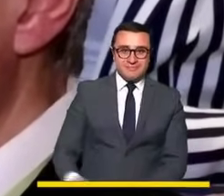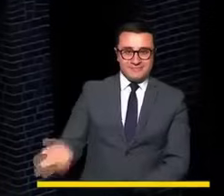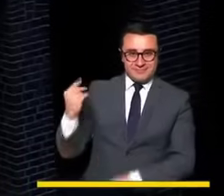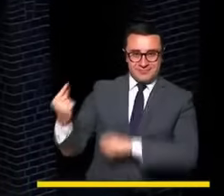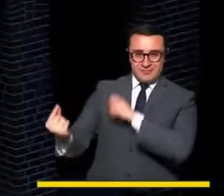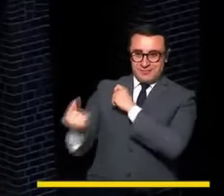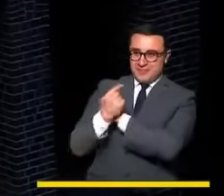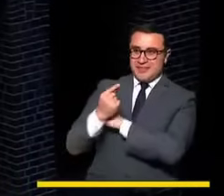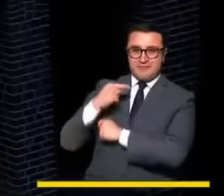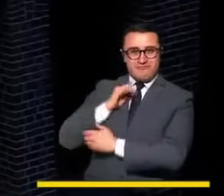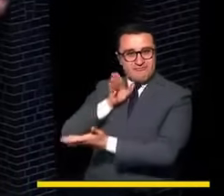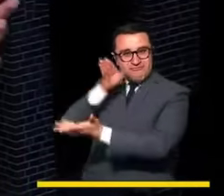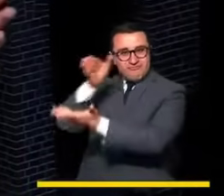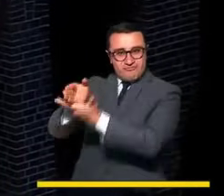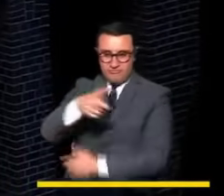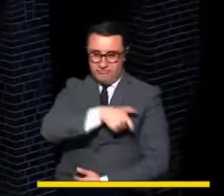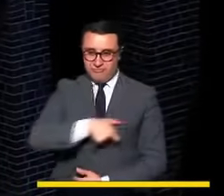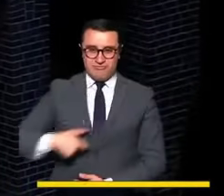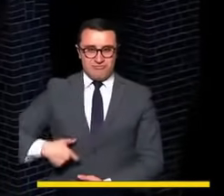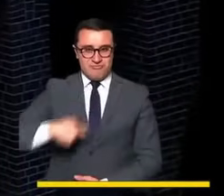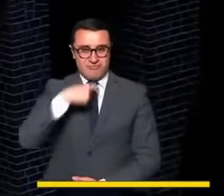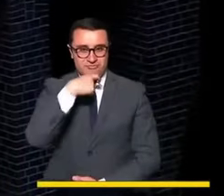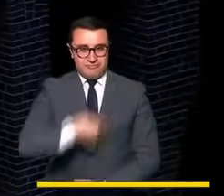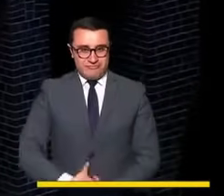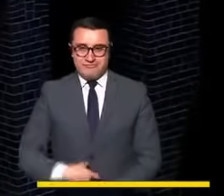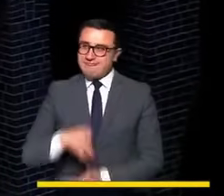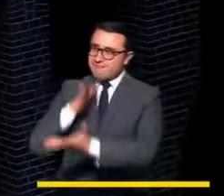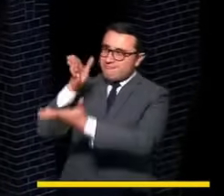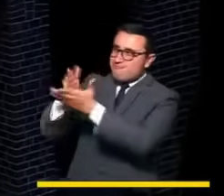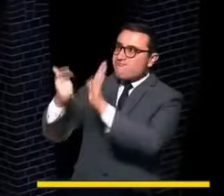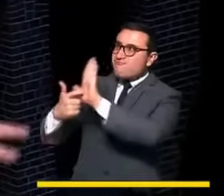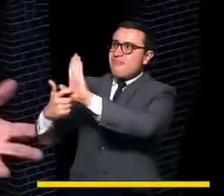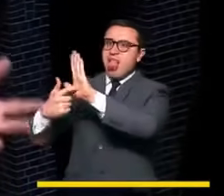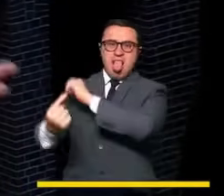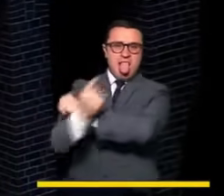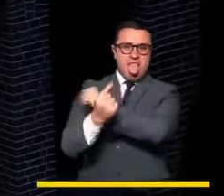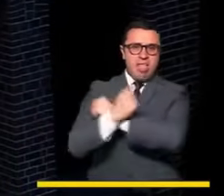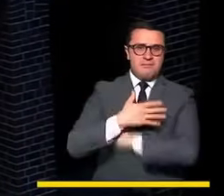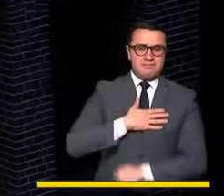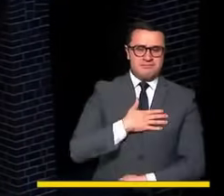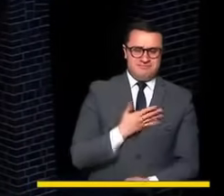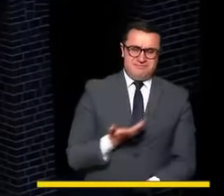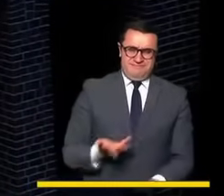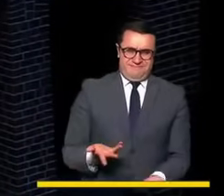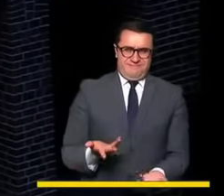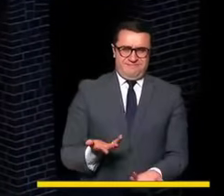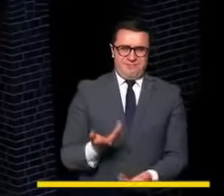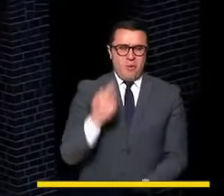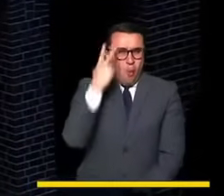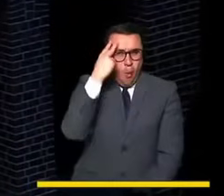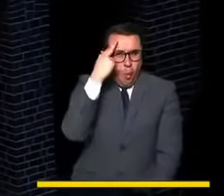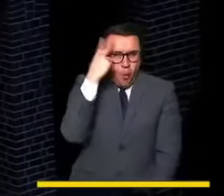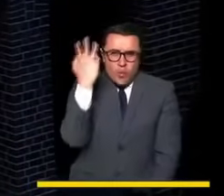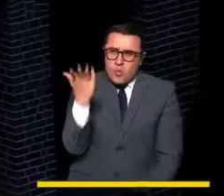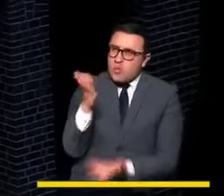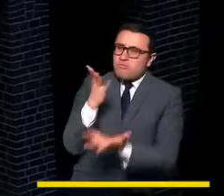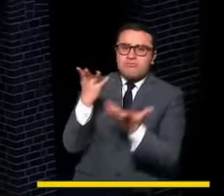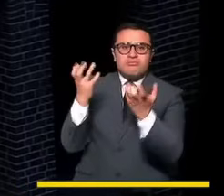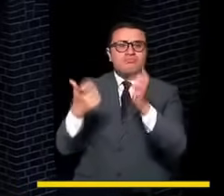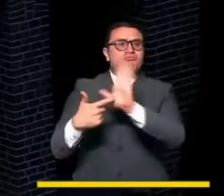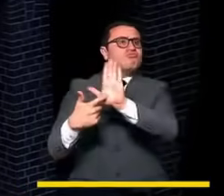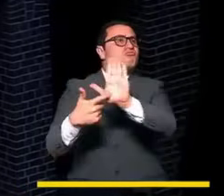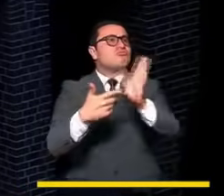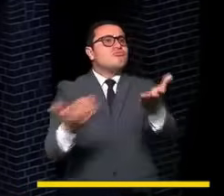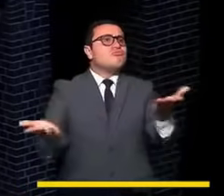Davos. Pues a mí me parece que es lógico, si queremos que vengan a Colombia, y ahora miro los precios por